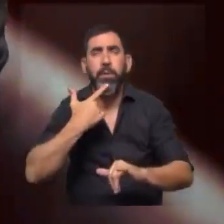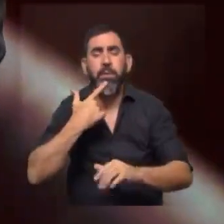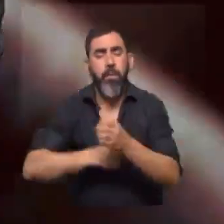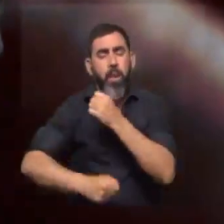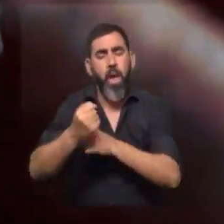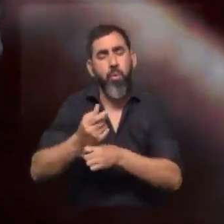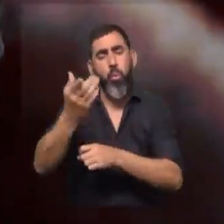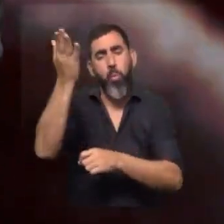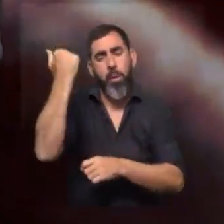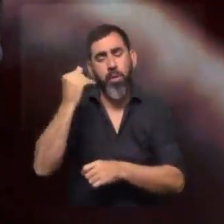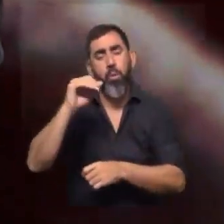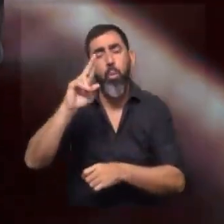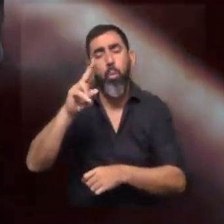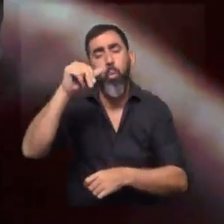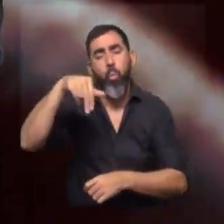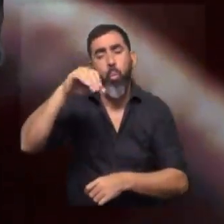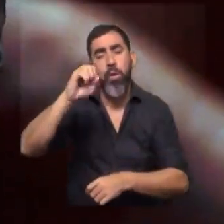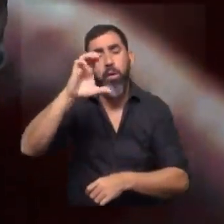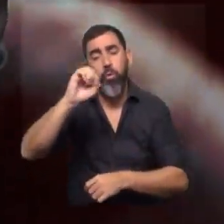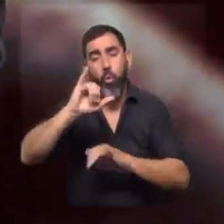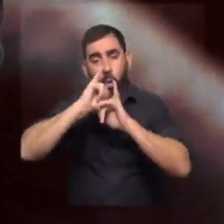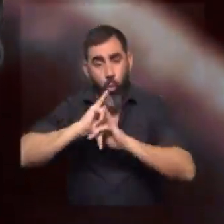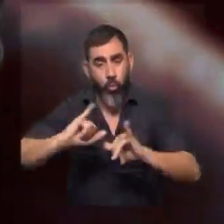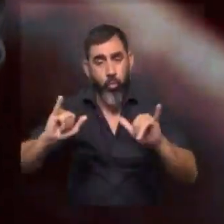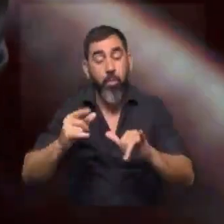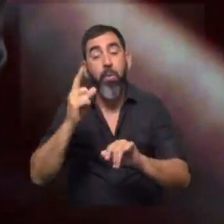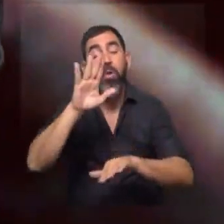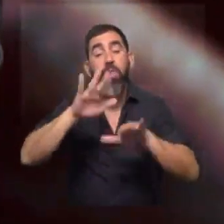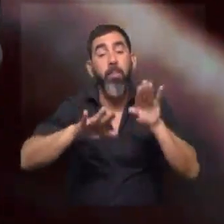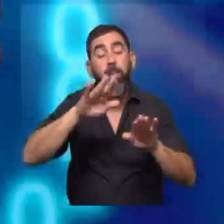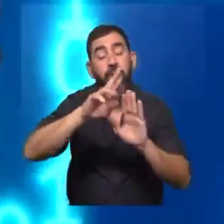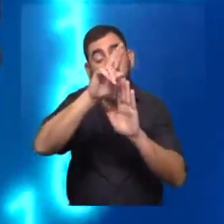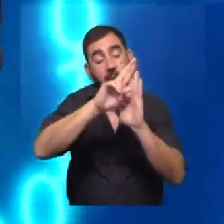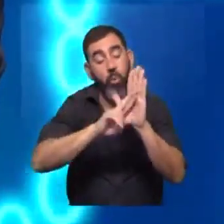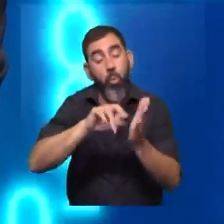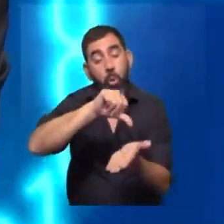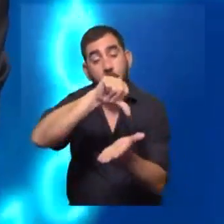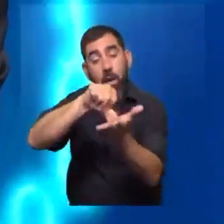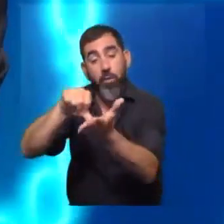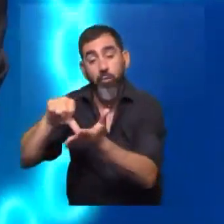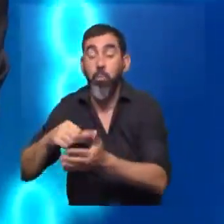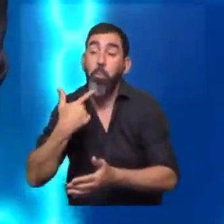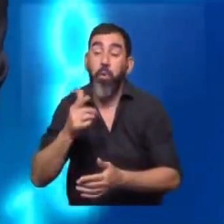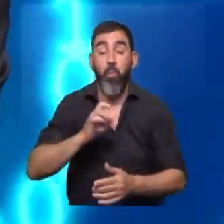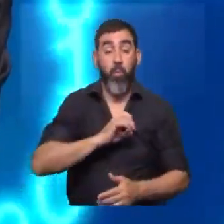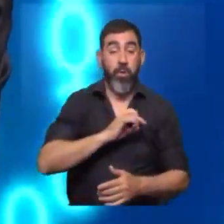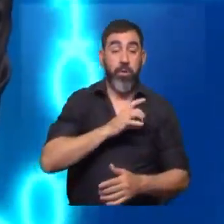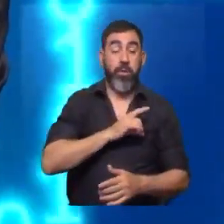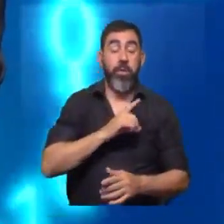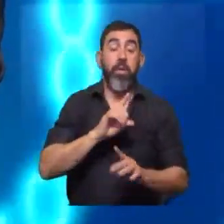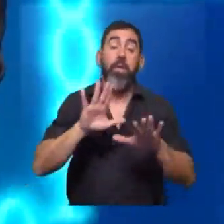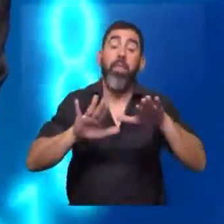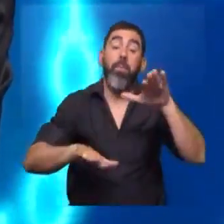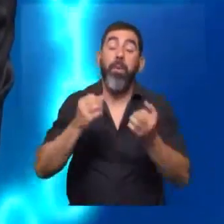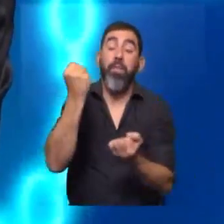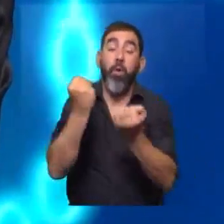mismo tiempo algo que se ajuste a los contextos locales. La regulación que nosotros podemos proponer en Chile se ajusta a la economía de